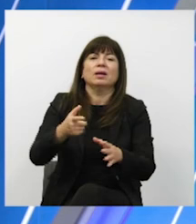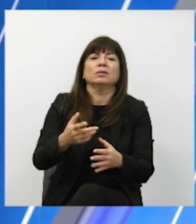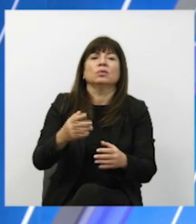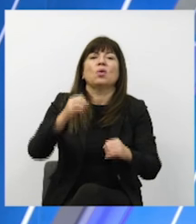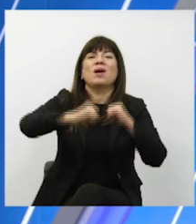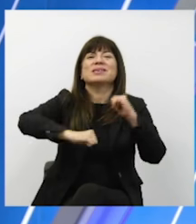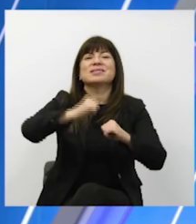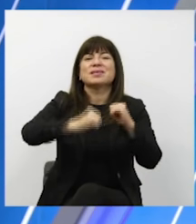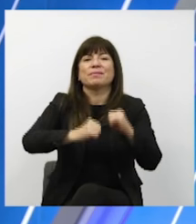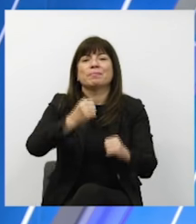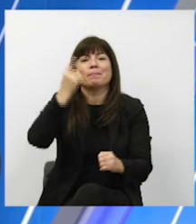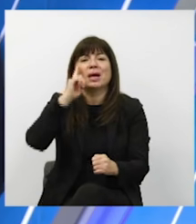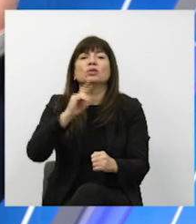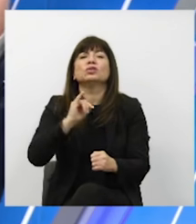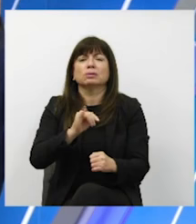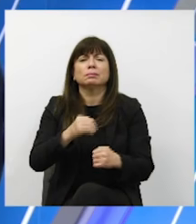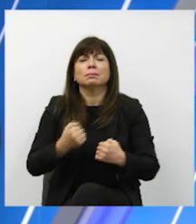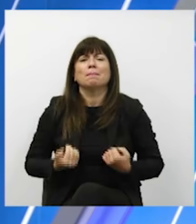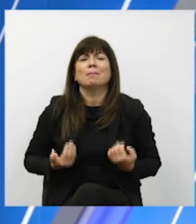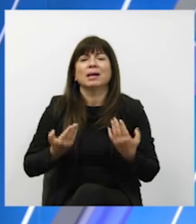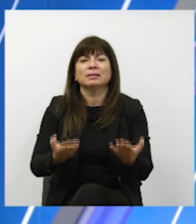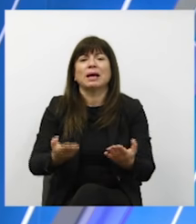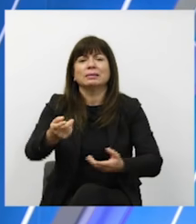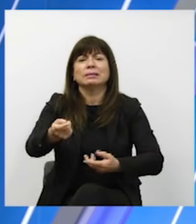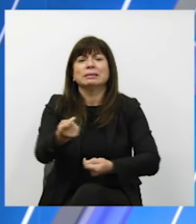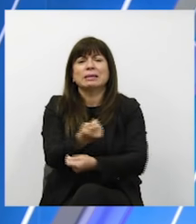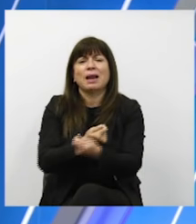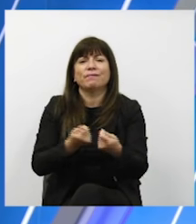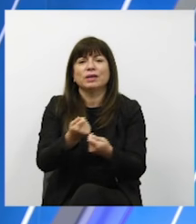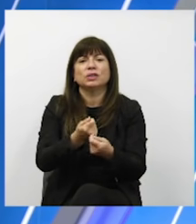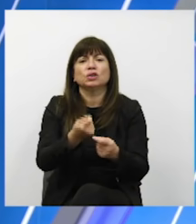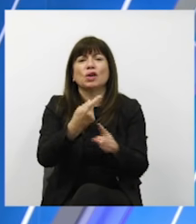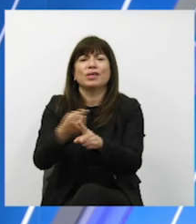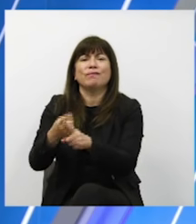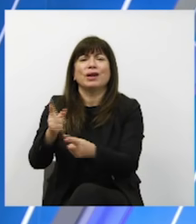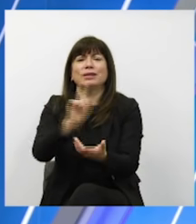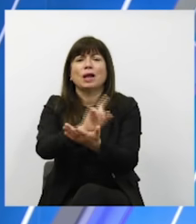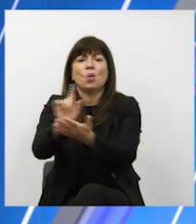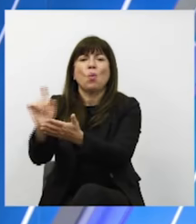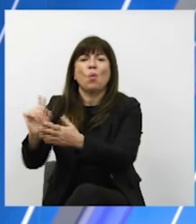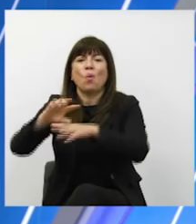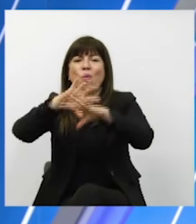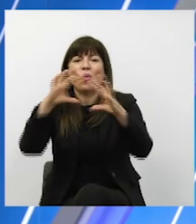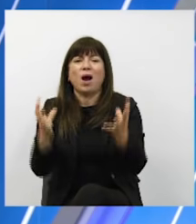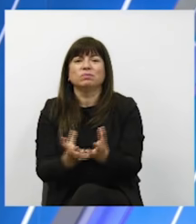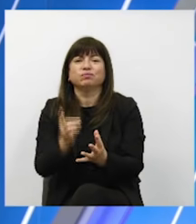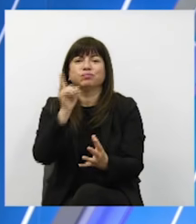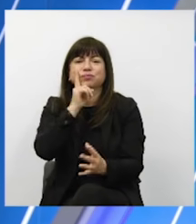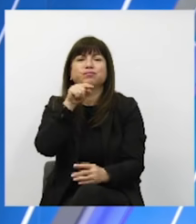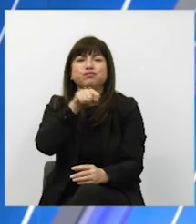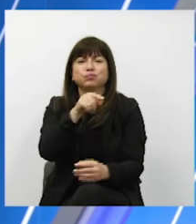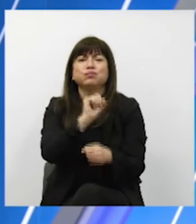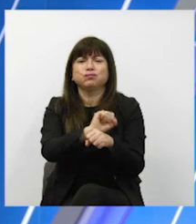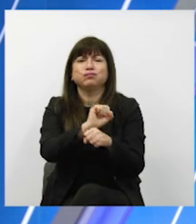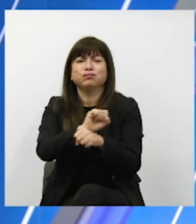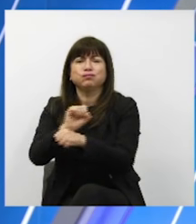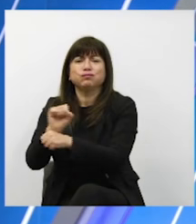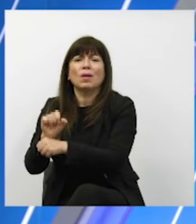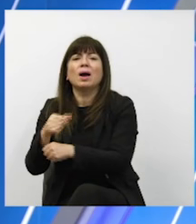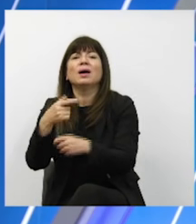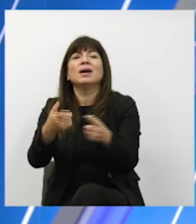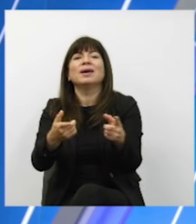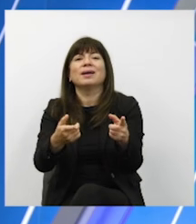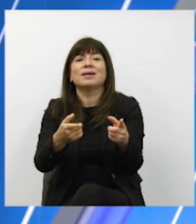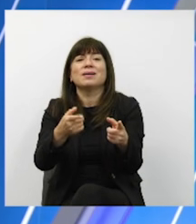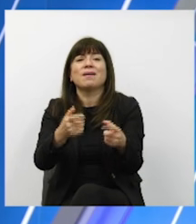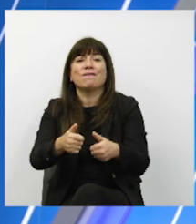nuevas tecnologías van a tener sus plantas en distintos lugares del mundo, pero se van a poder operar desde países